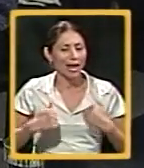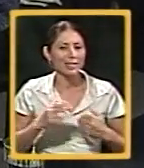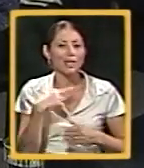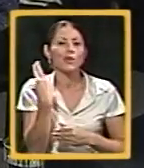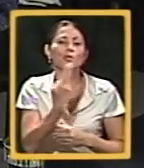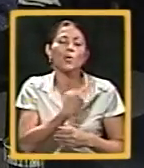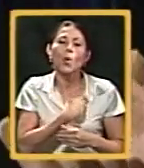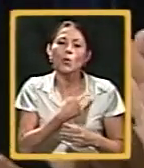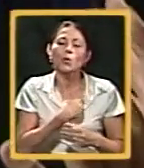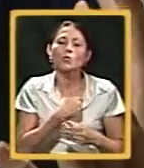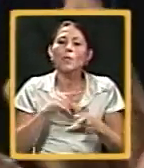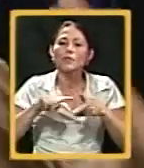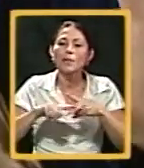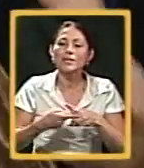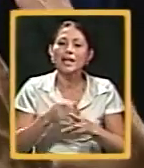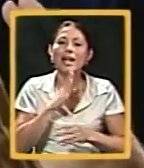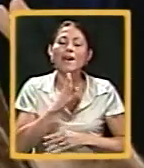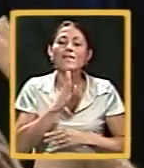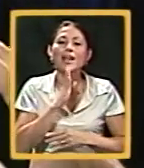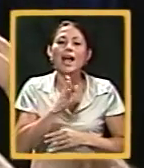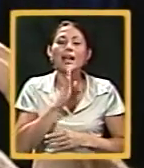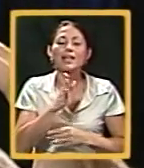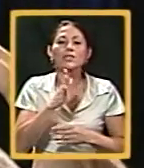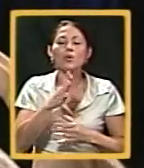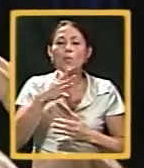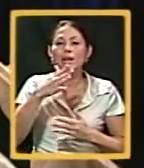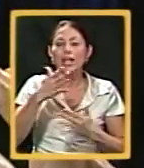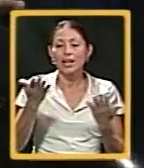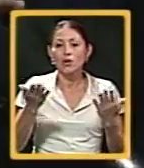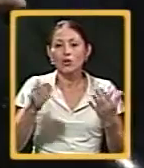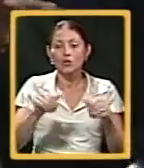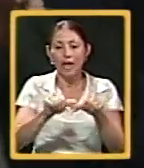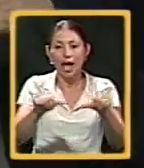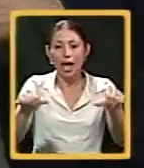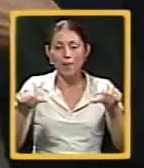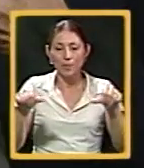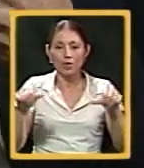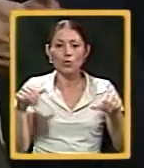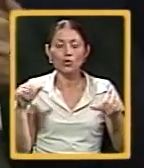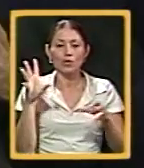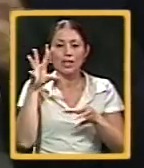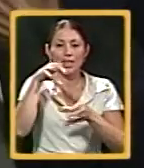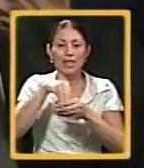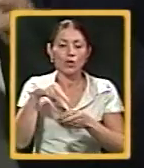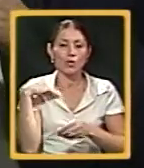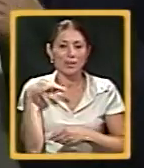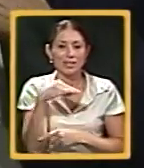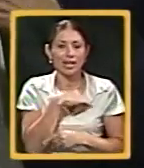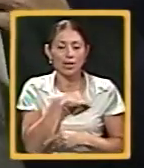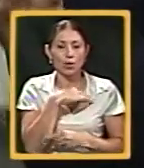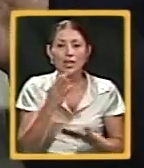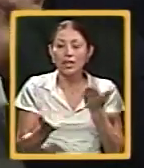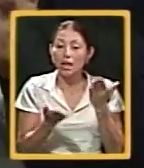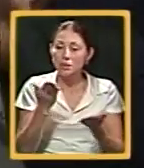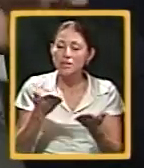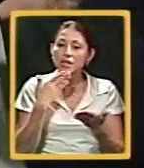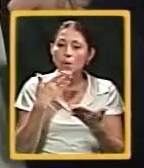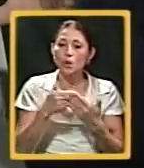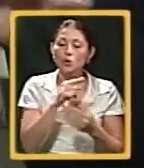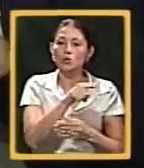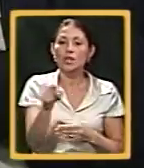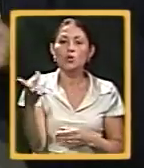hacer es un poquito empezar a hablar de la interacción de los ámbitos dentro del ministerio, y tal vez sería útil que nos cuente un